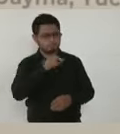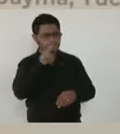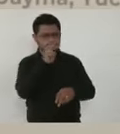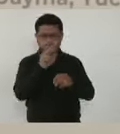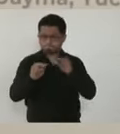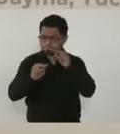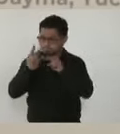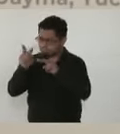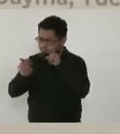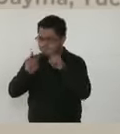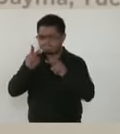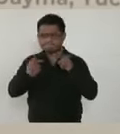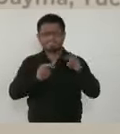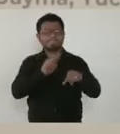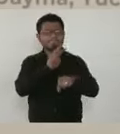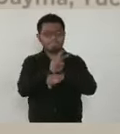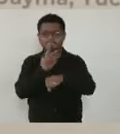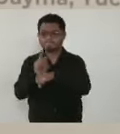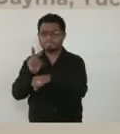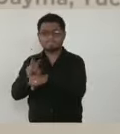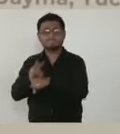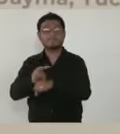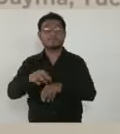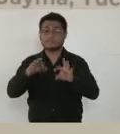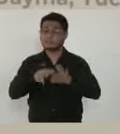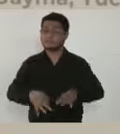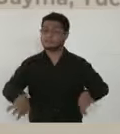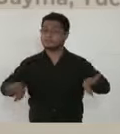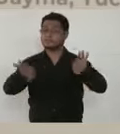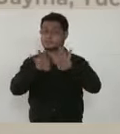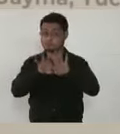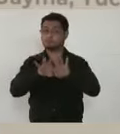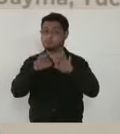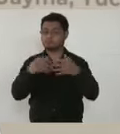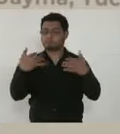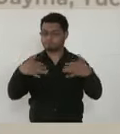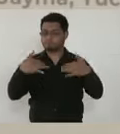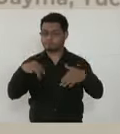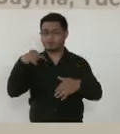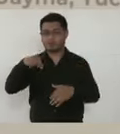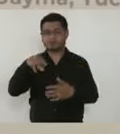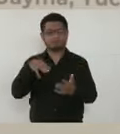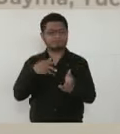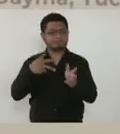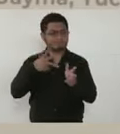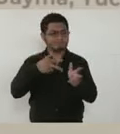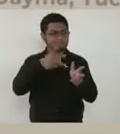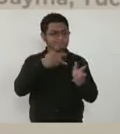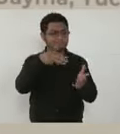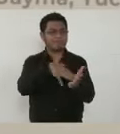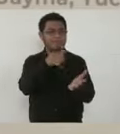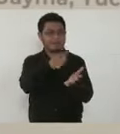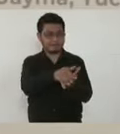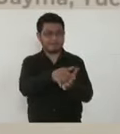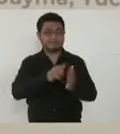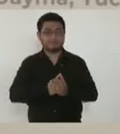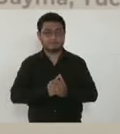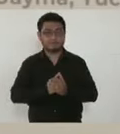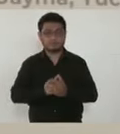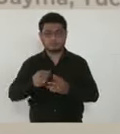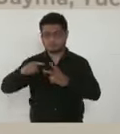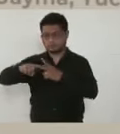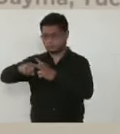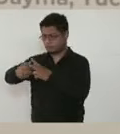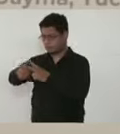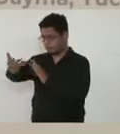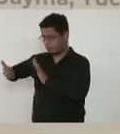esta importantísima obra para el estado de Yucatán, que es el Tren Maya. Desde el inicio de esta obra hemos